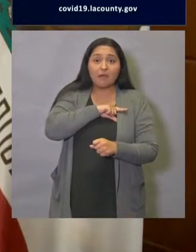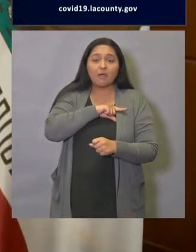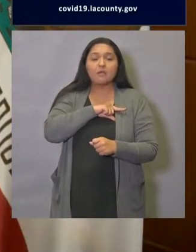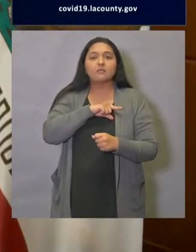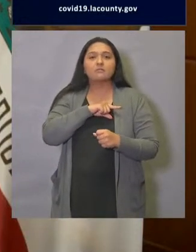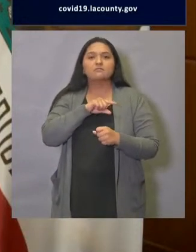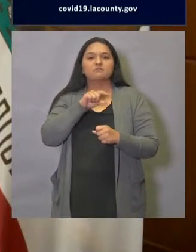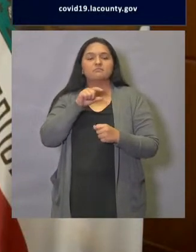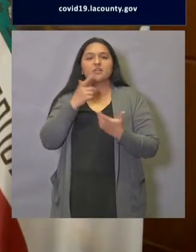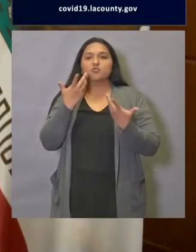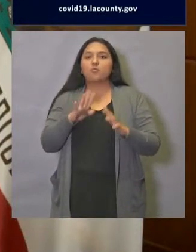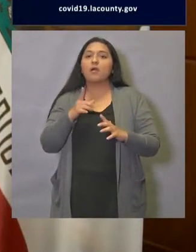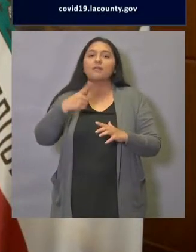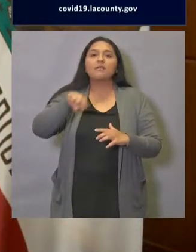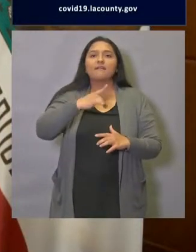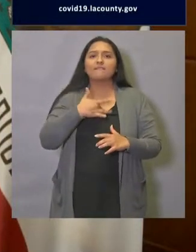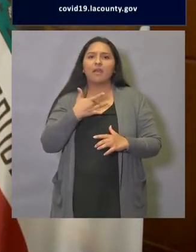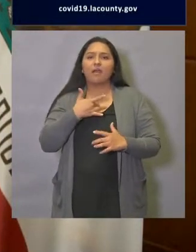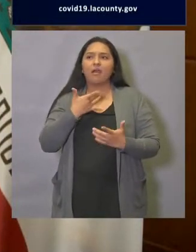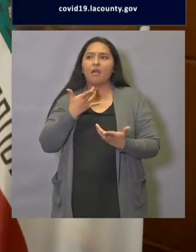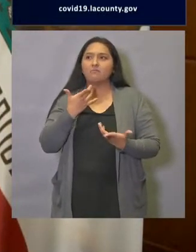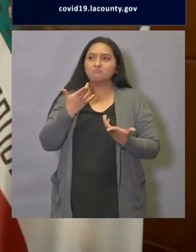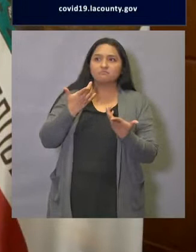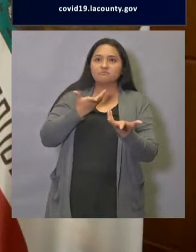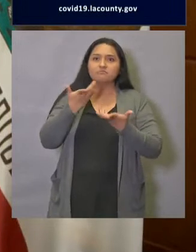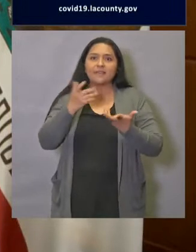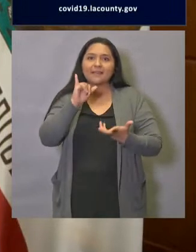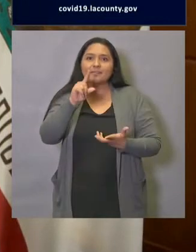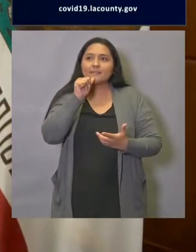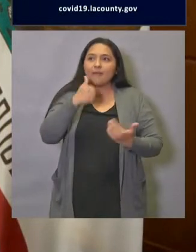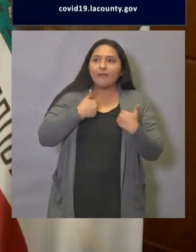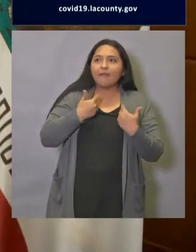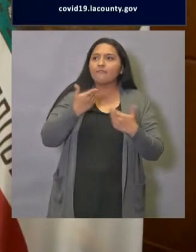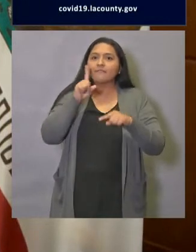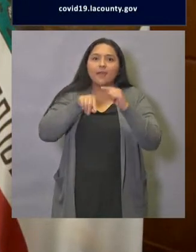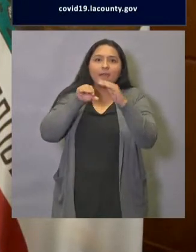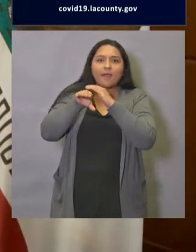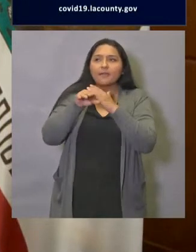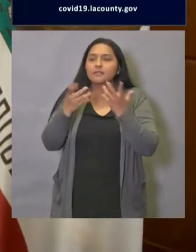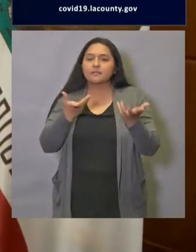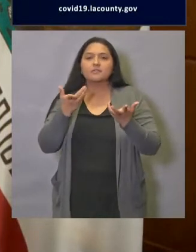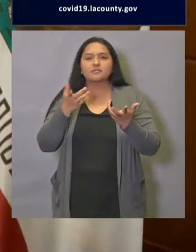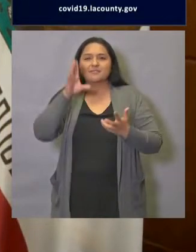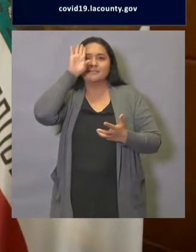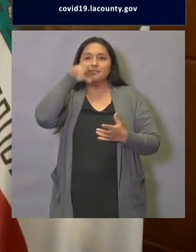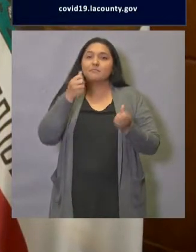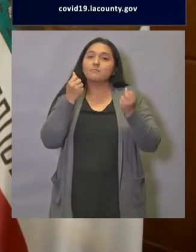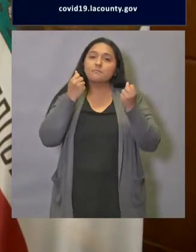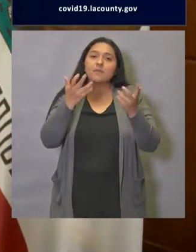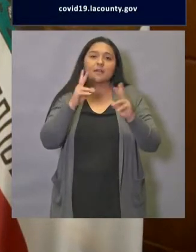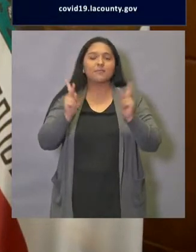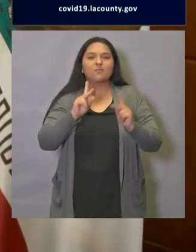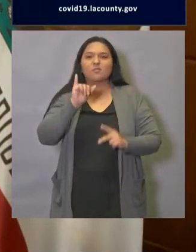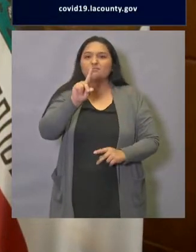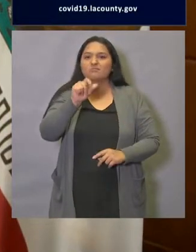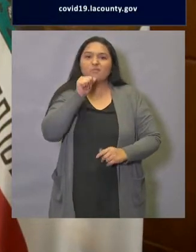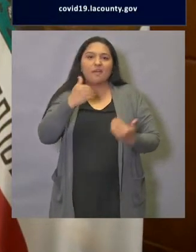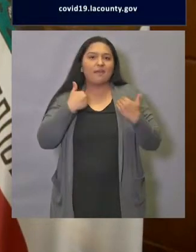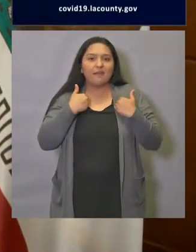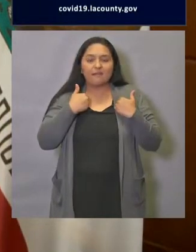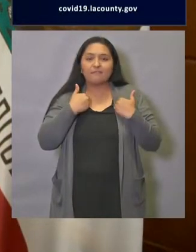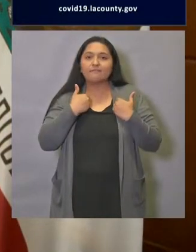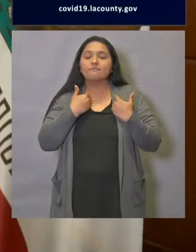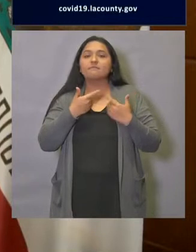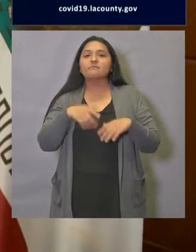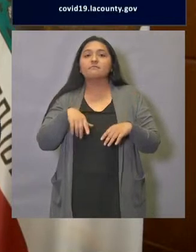elegibles sean rechazadas por falta de identificación. Sabemos que muchas personas no tienen una identificación con